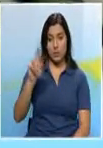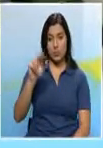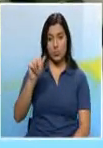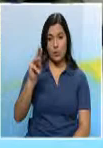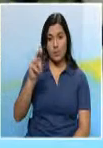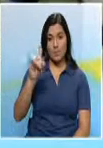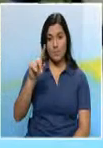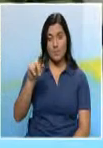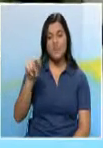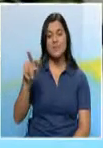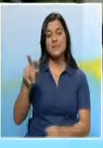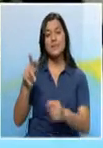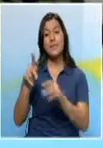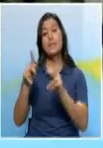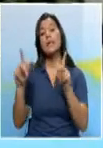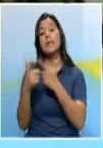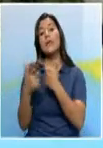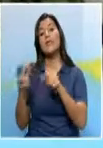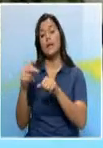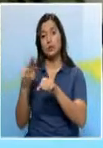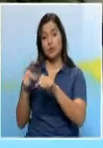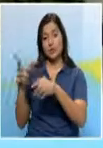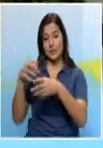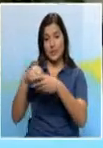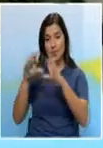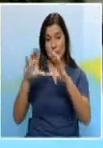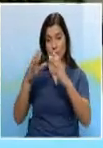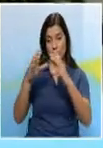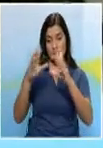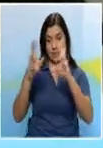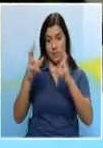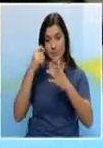Nacional, y que forma parte de la Comisión de Asuntos Hacendarios.